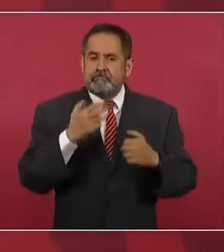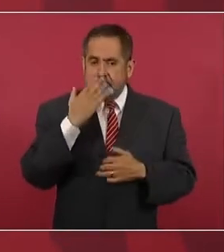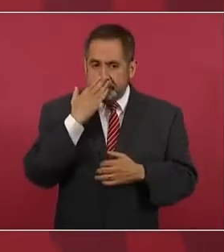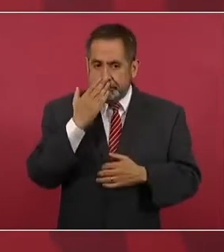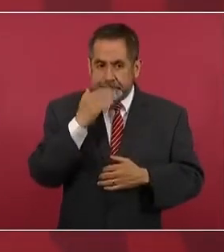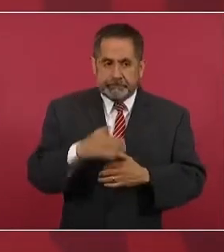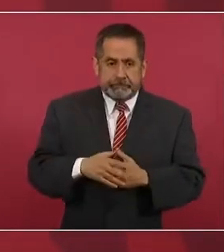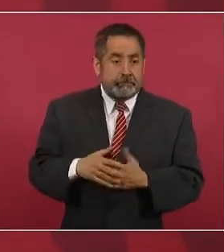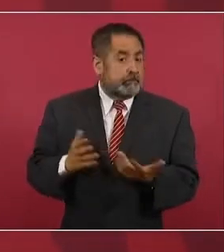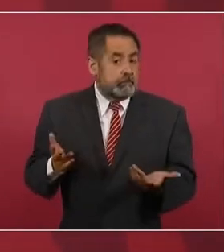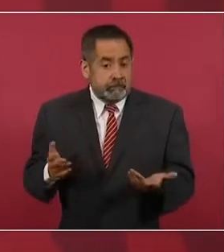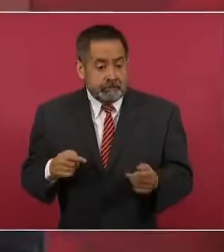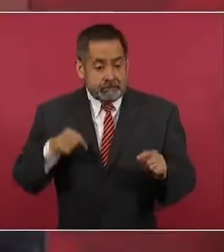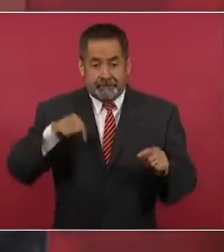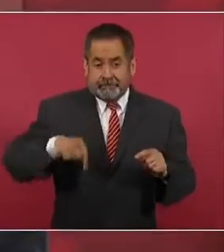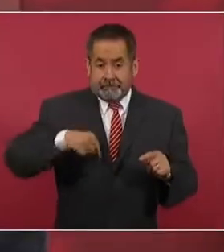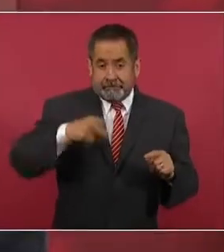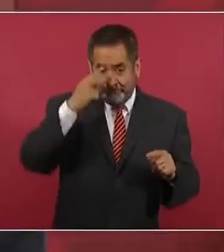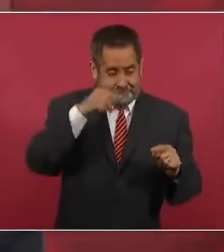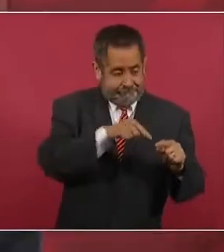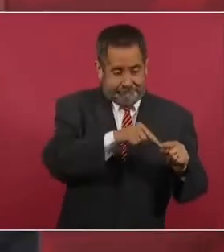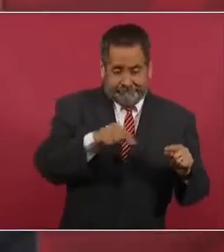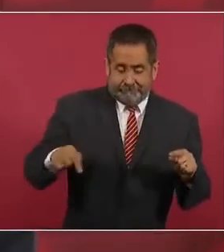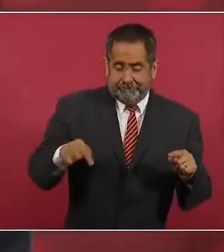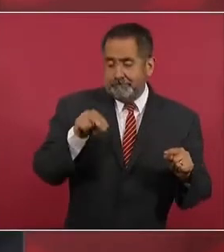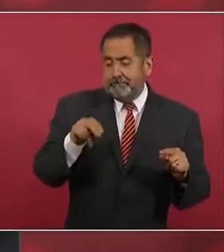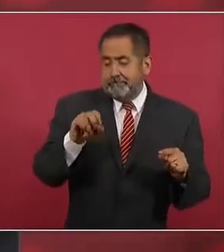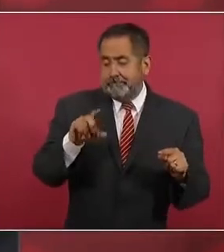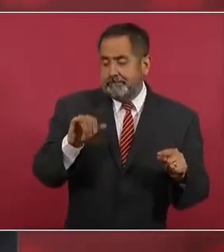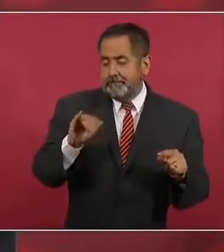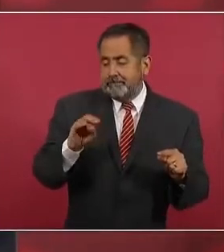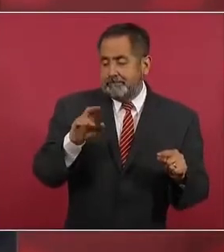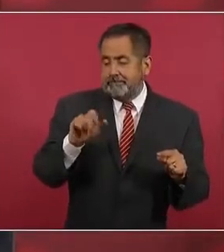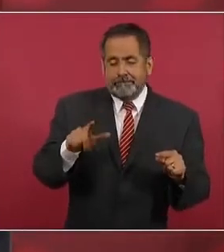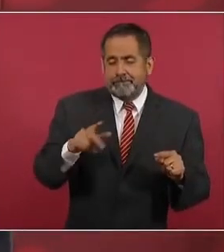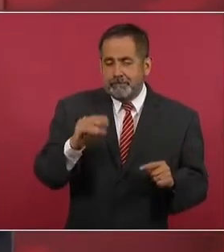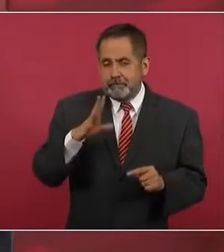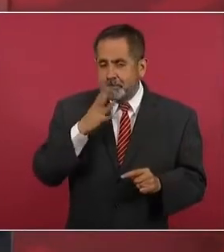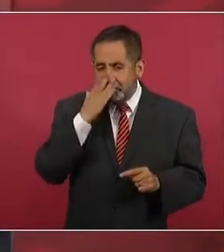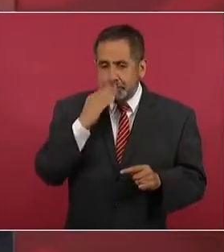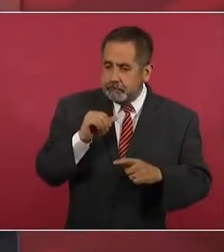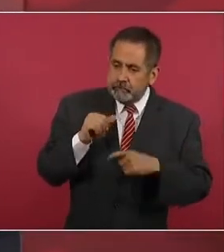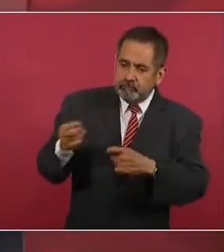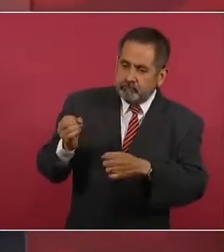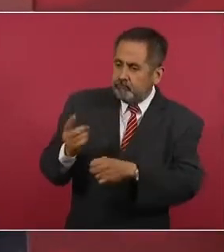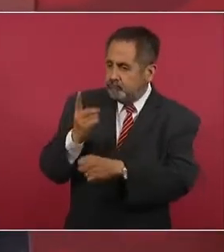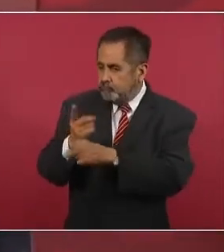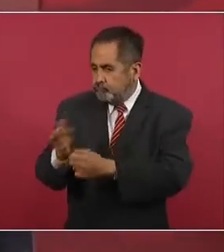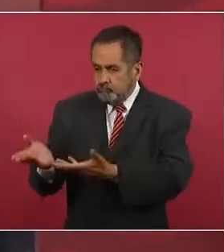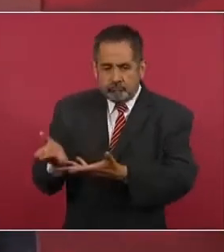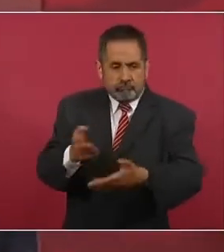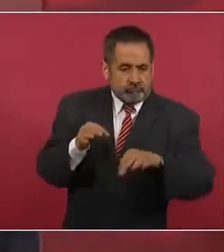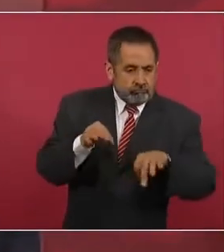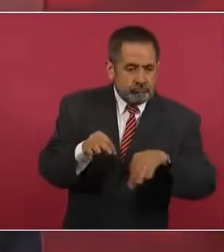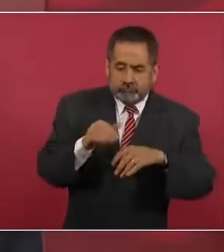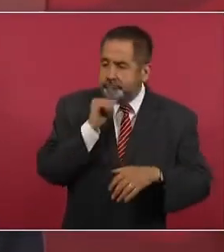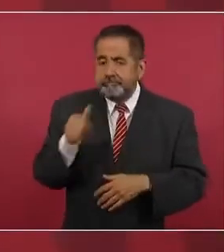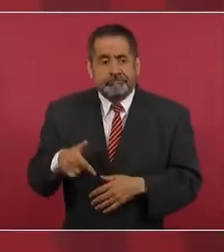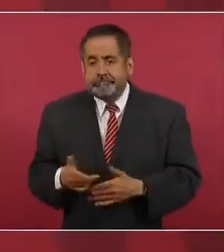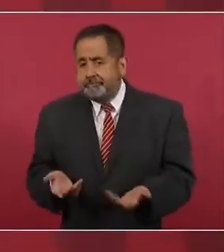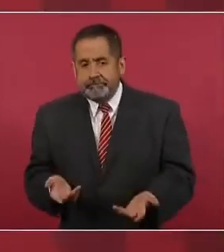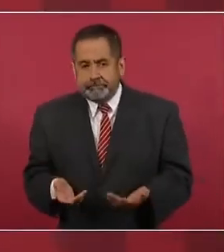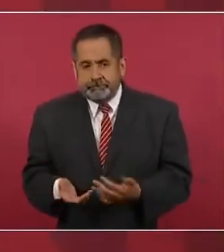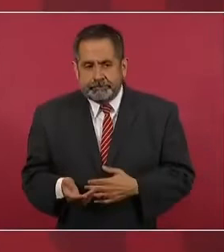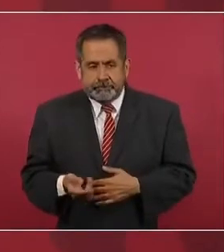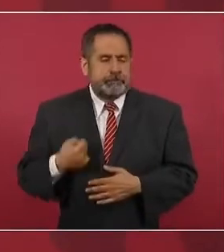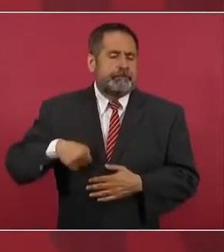el neoliberalismo no dio opciones, alternativas. ¿Sí? Y